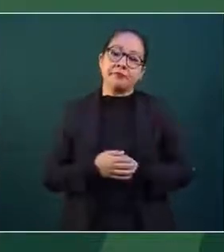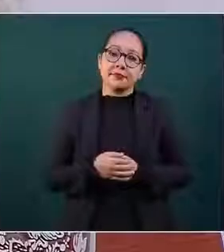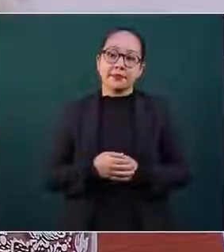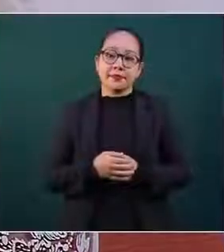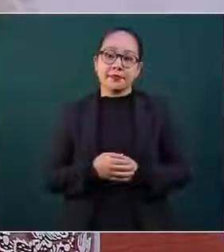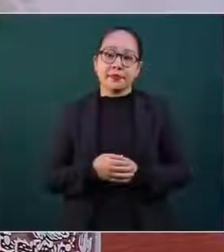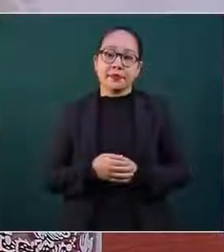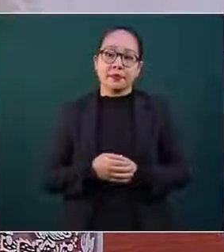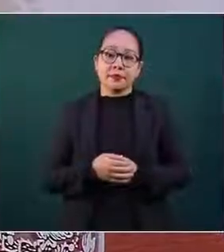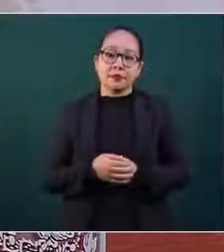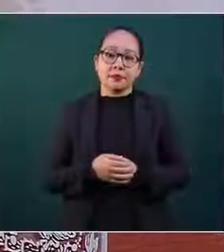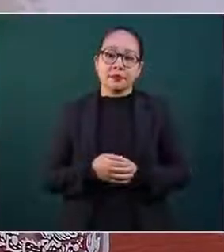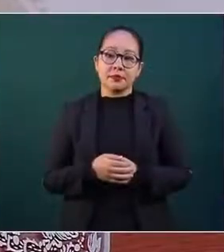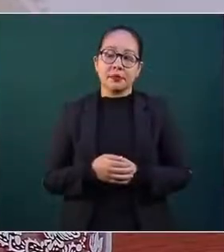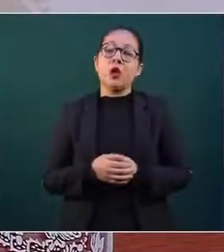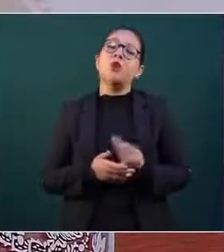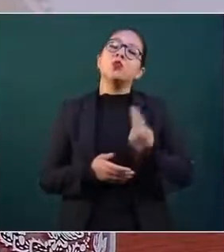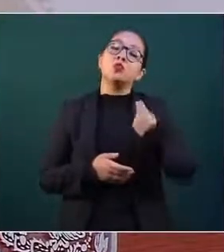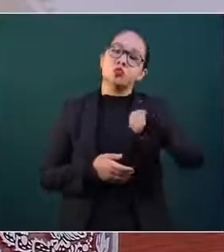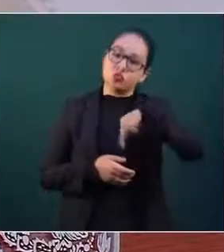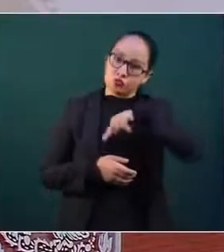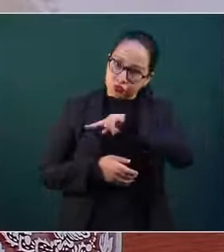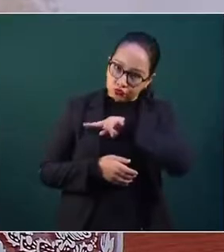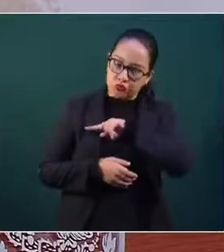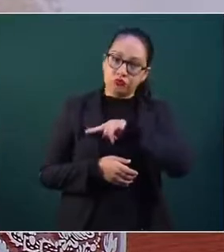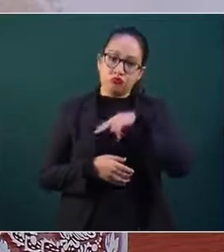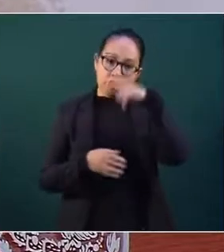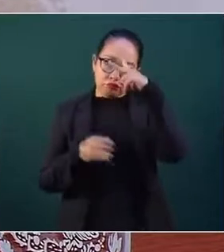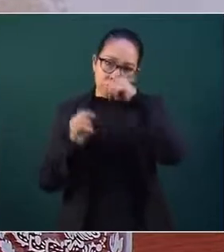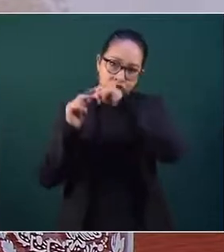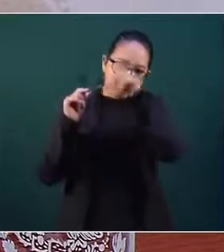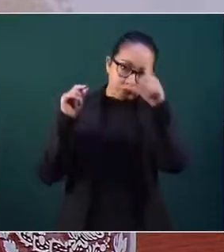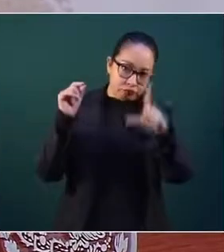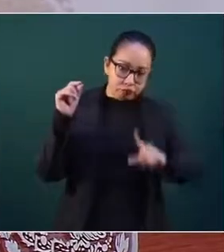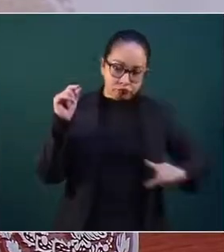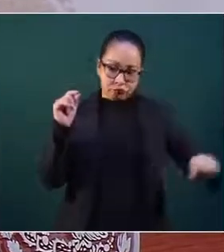Vamos a continuar con la vacunación